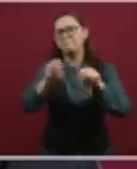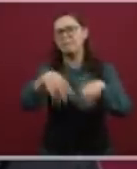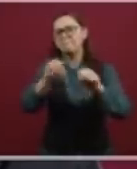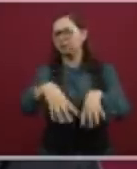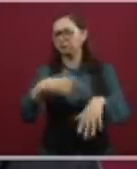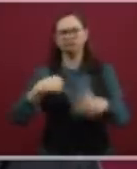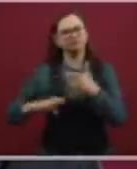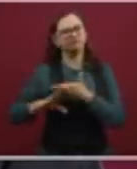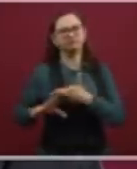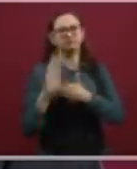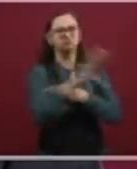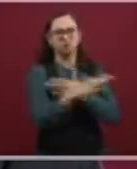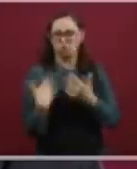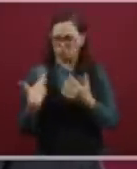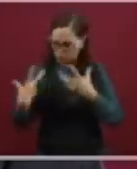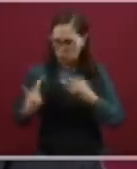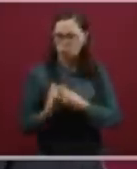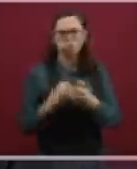participé, ayudé.